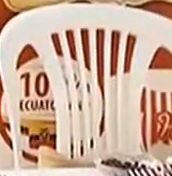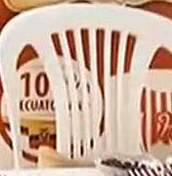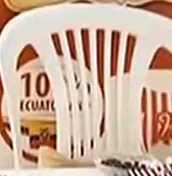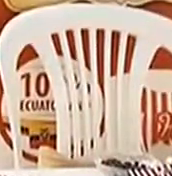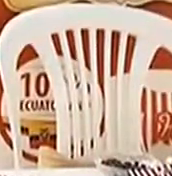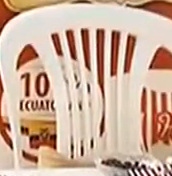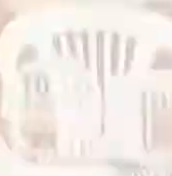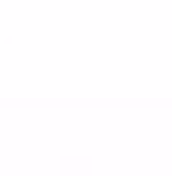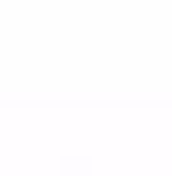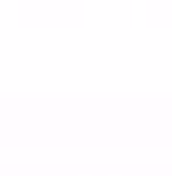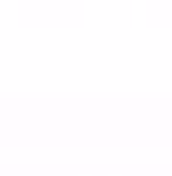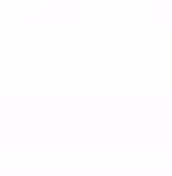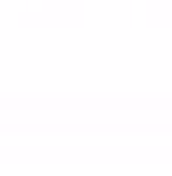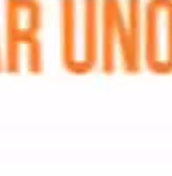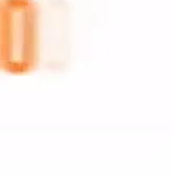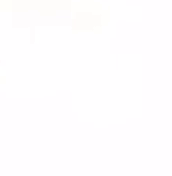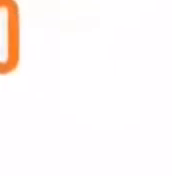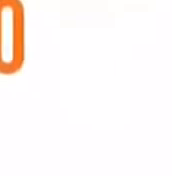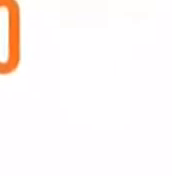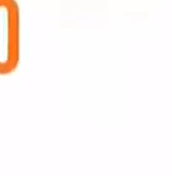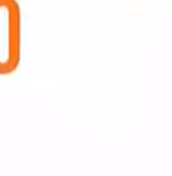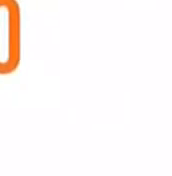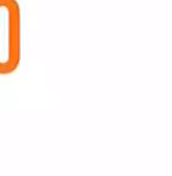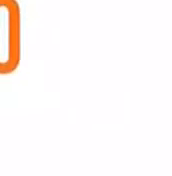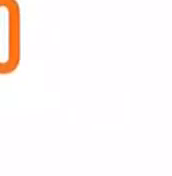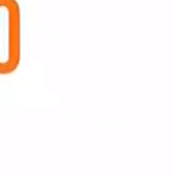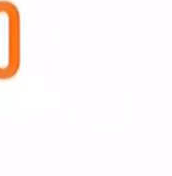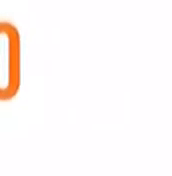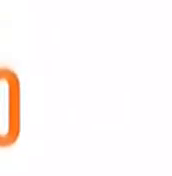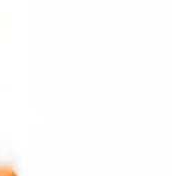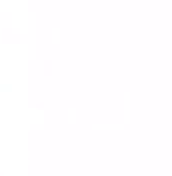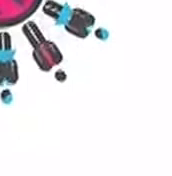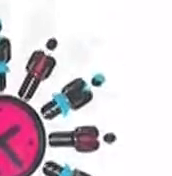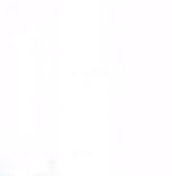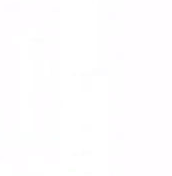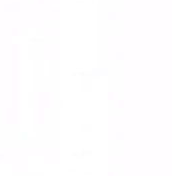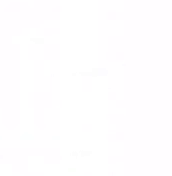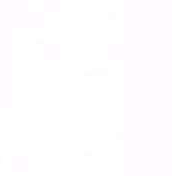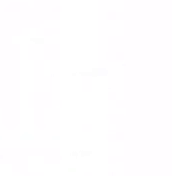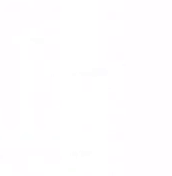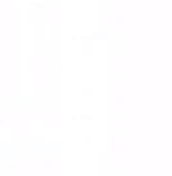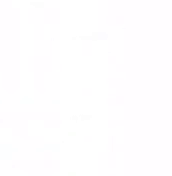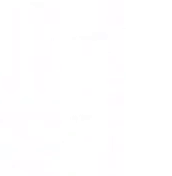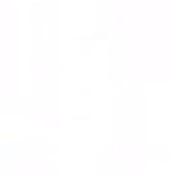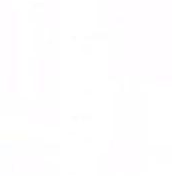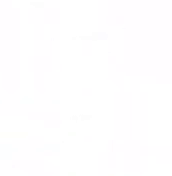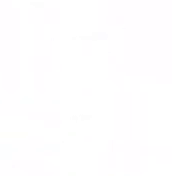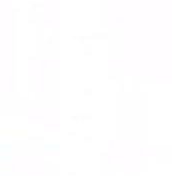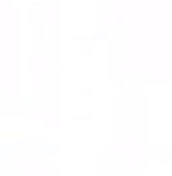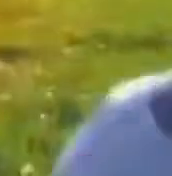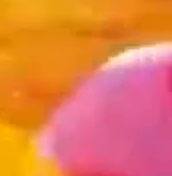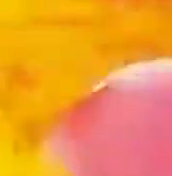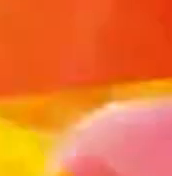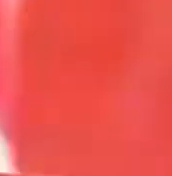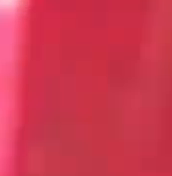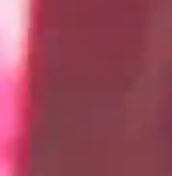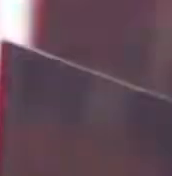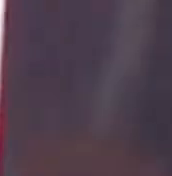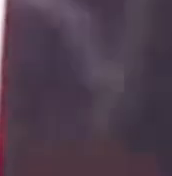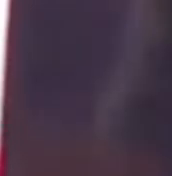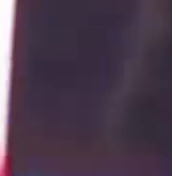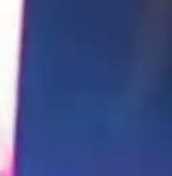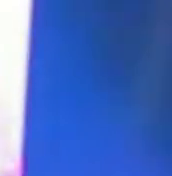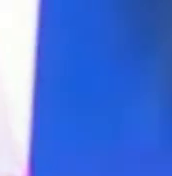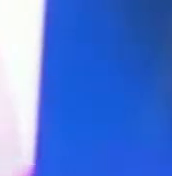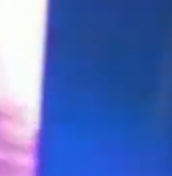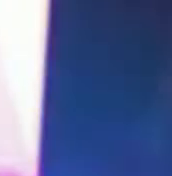estoy buscando un empleo. ¿Cansado de buscar trabajo y quieres encontrar uno? Pensando en Ti, el programa más cerca de